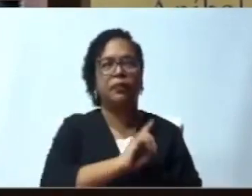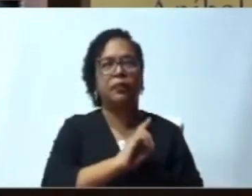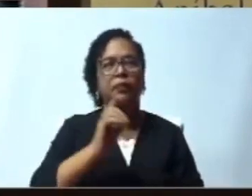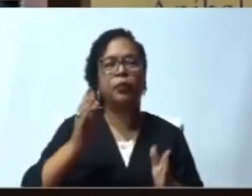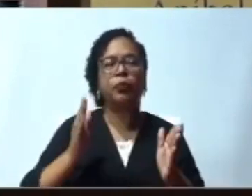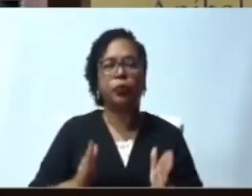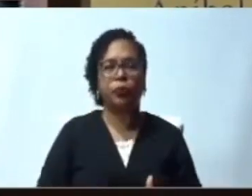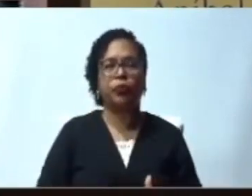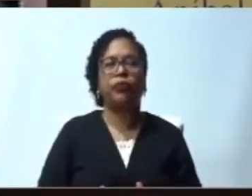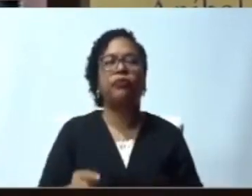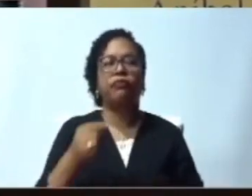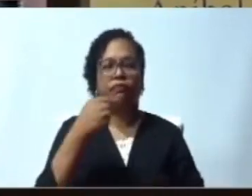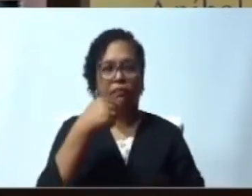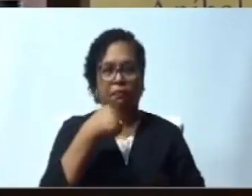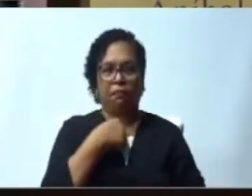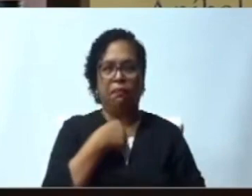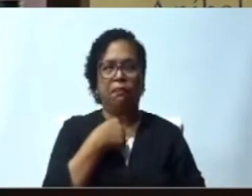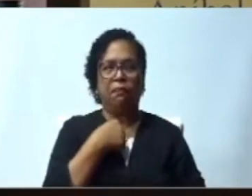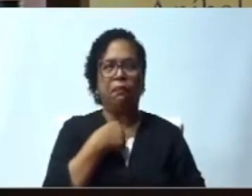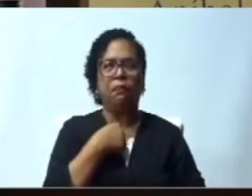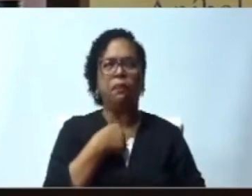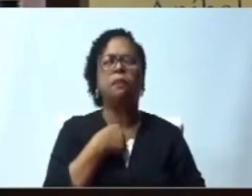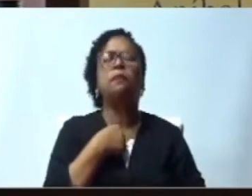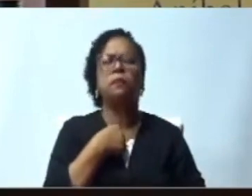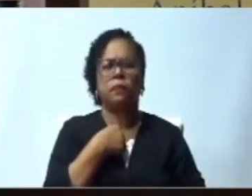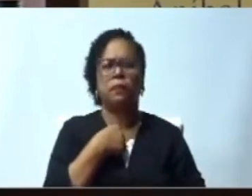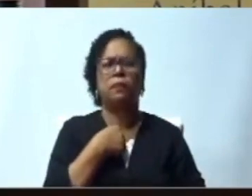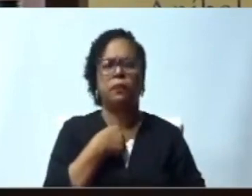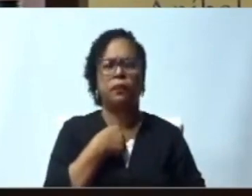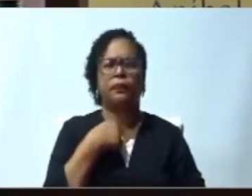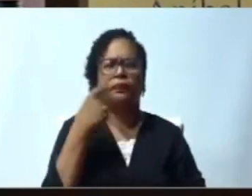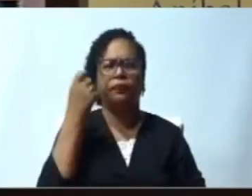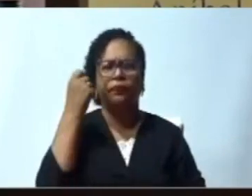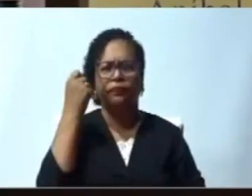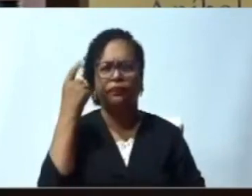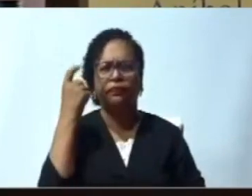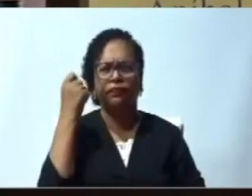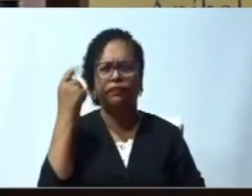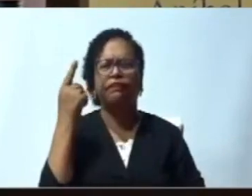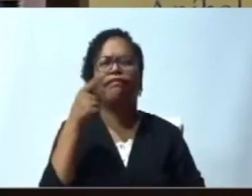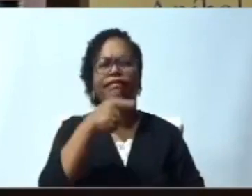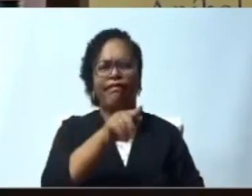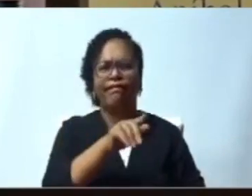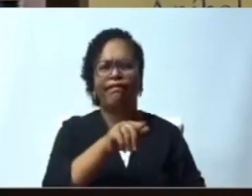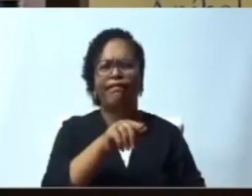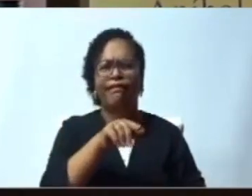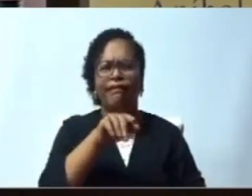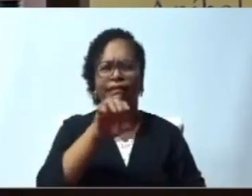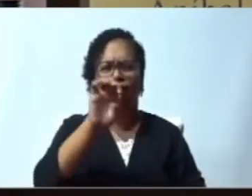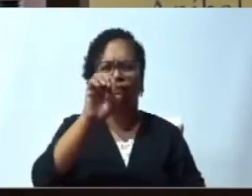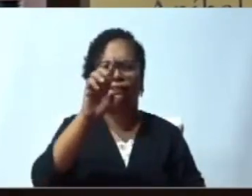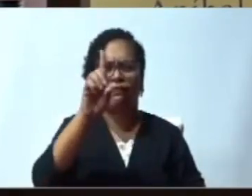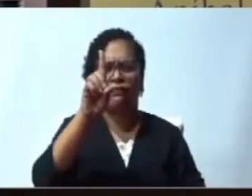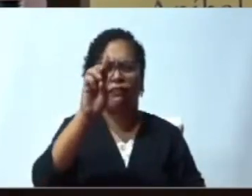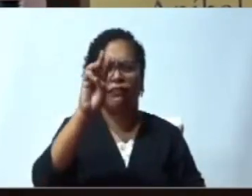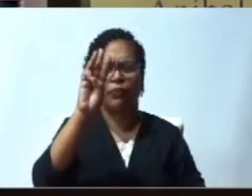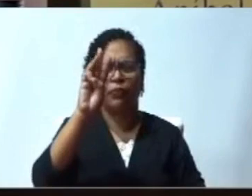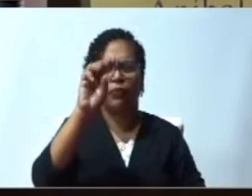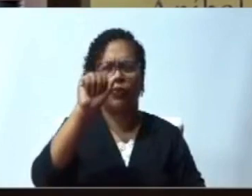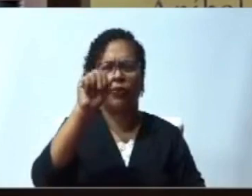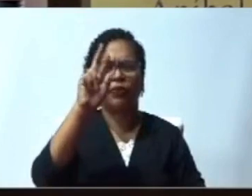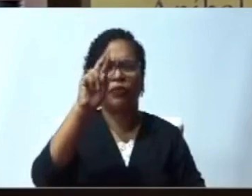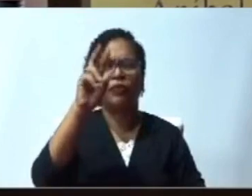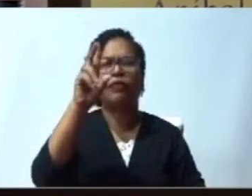Yo pondero la preocupación del colega Eduardo Espíritu Santo, porque yo sé que